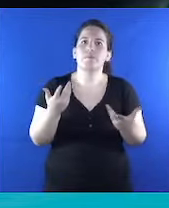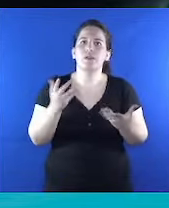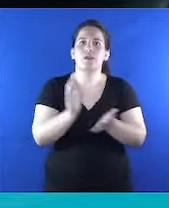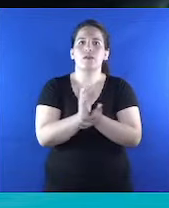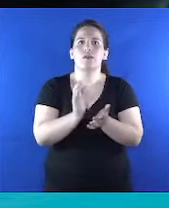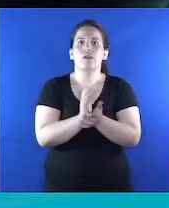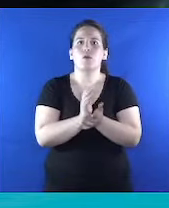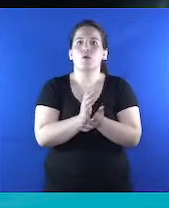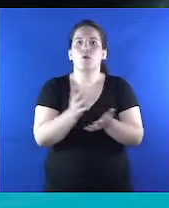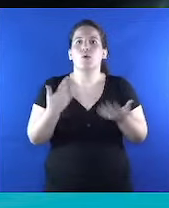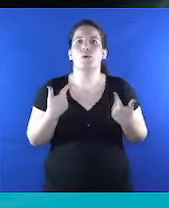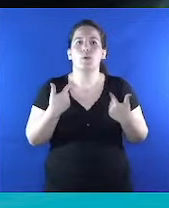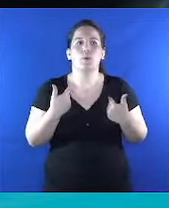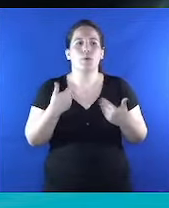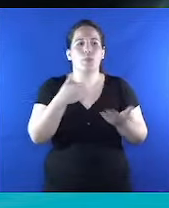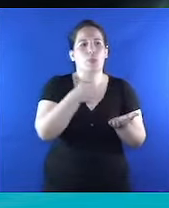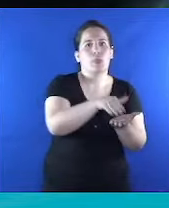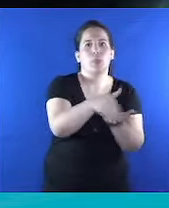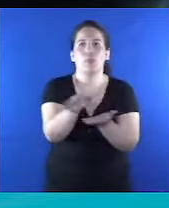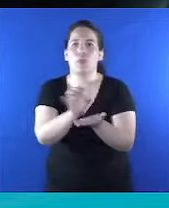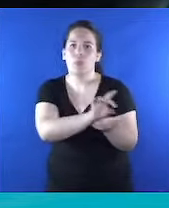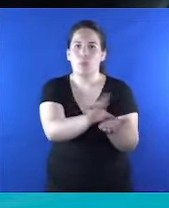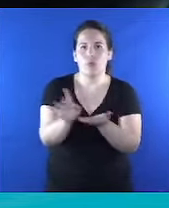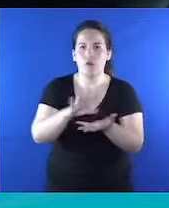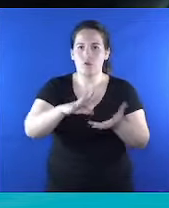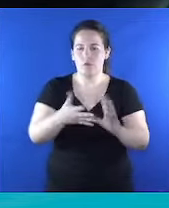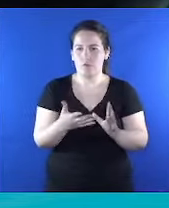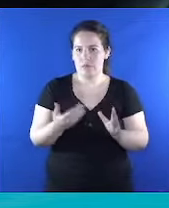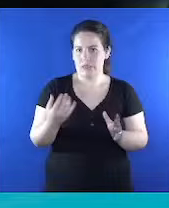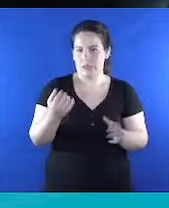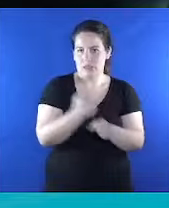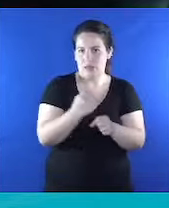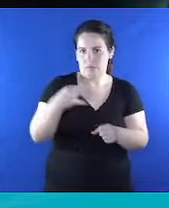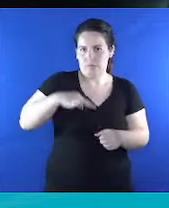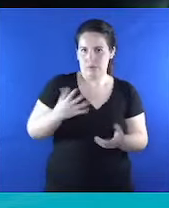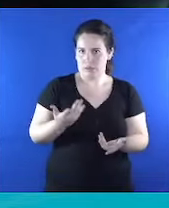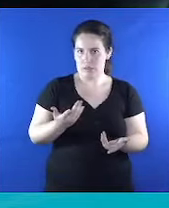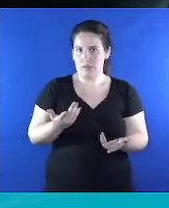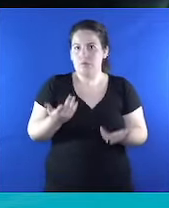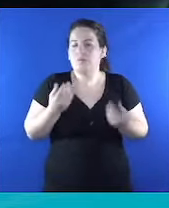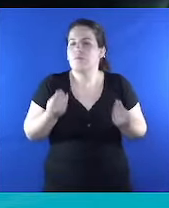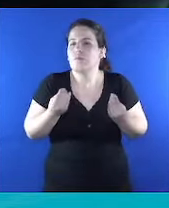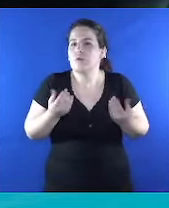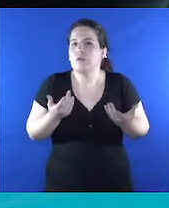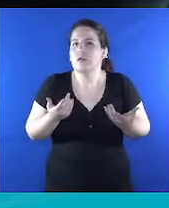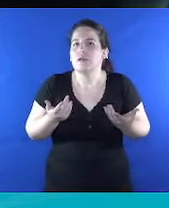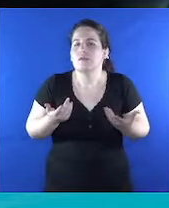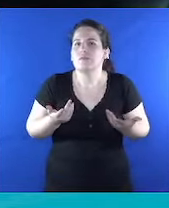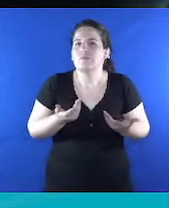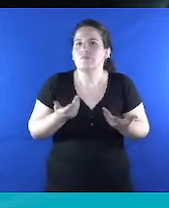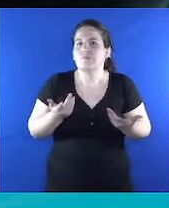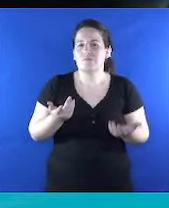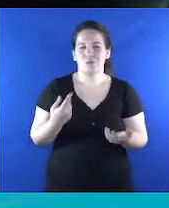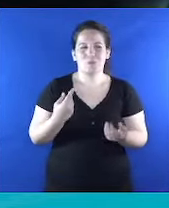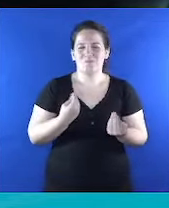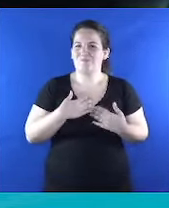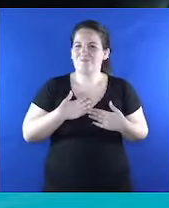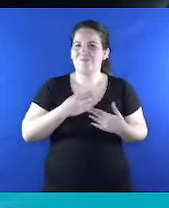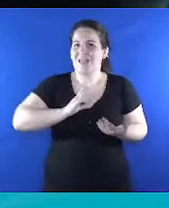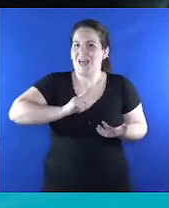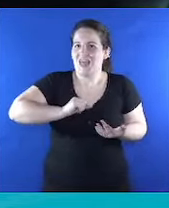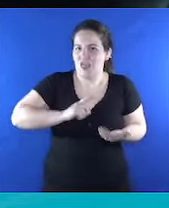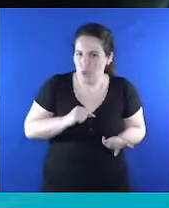pasibles de desalojo o de perder su fuente de trabajo porque no no debe haber algo más doloroso